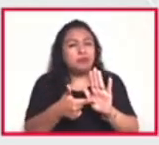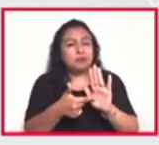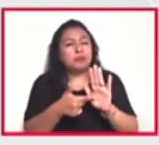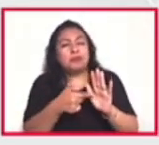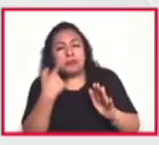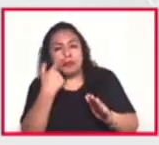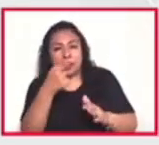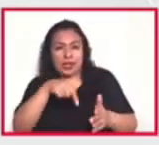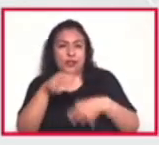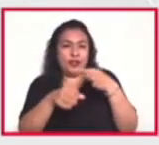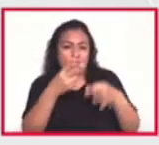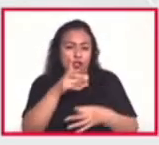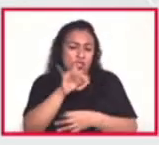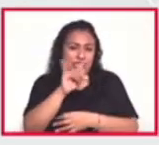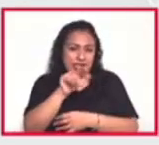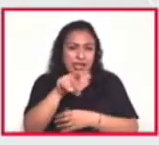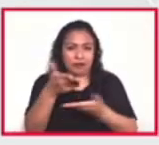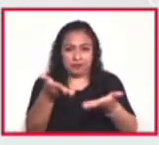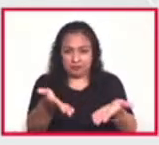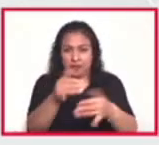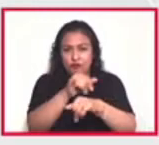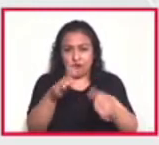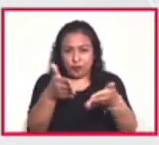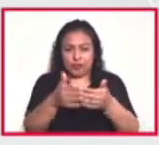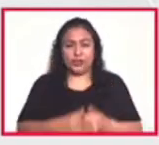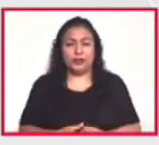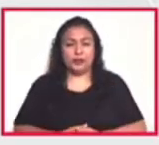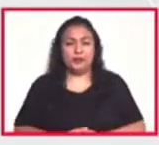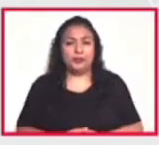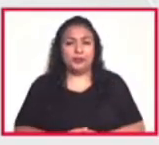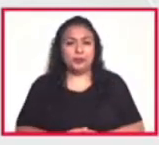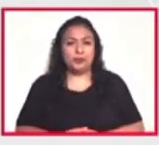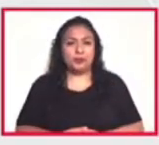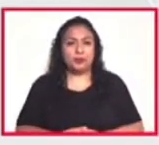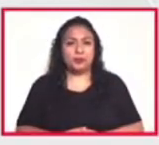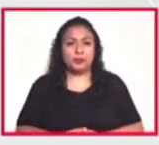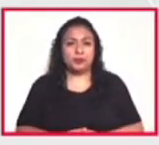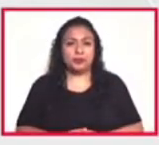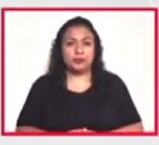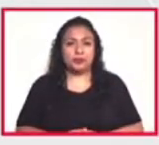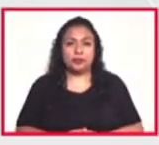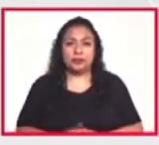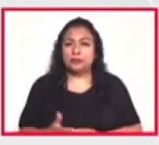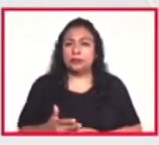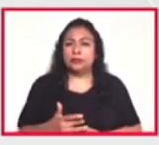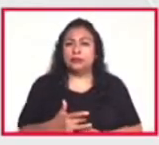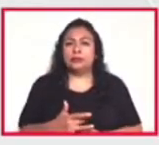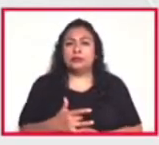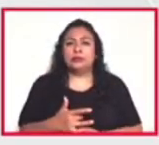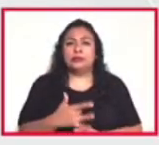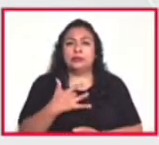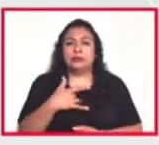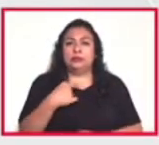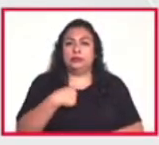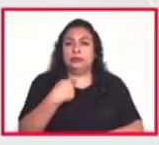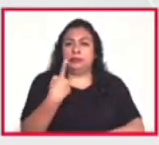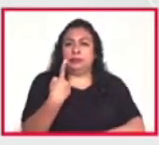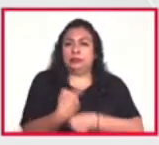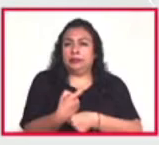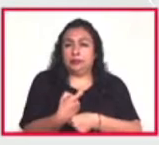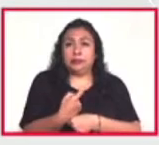22 Digital, y aquí les tenemos el reporte. Casi siempre están en primera persona, y casi todos